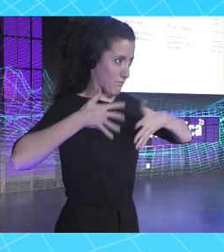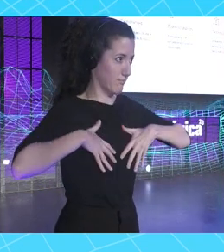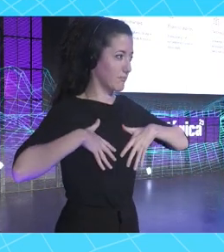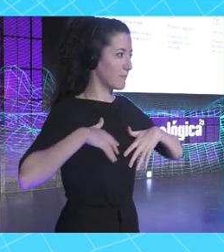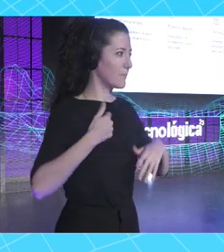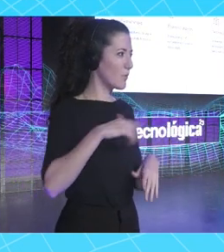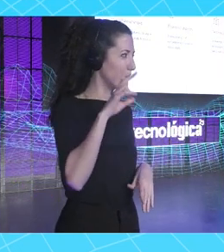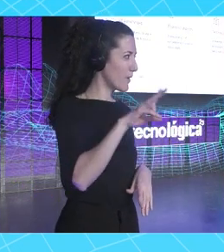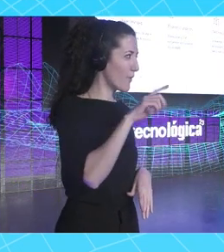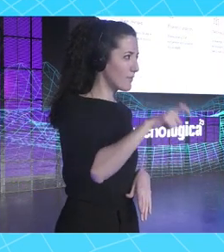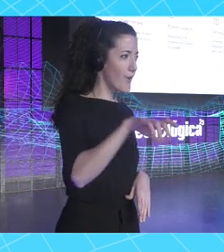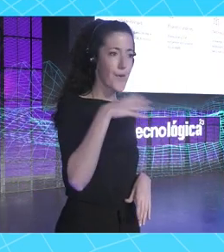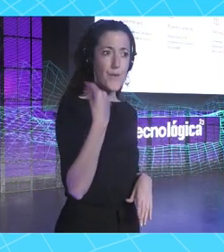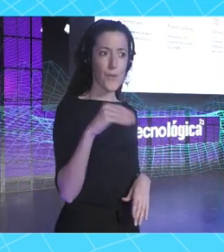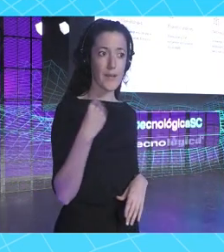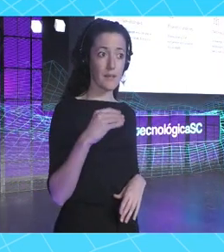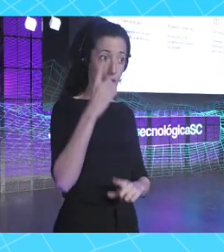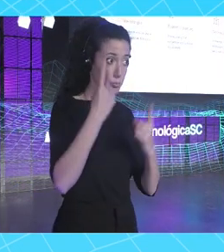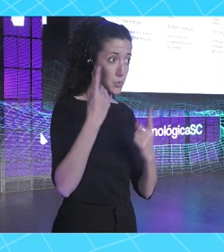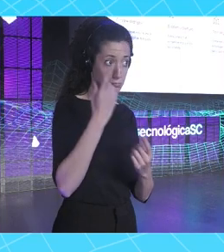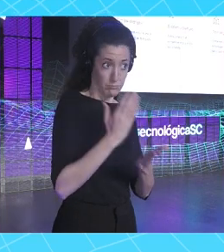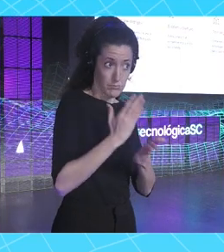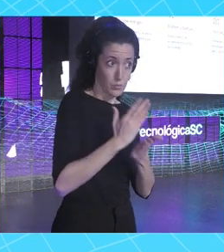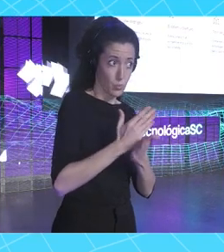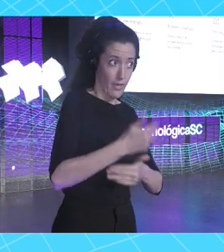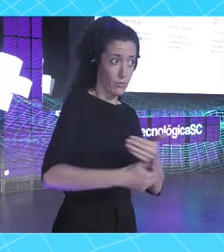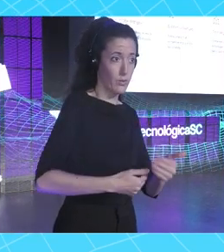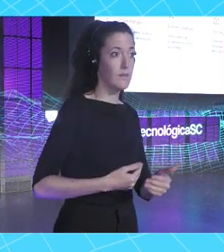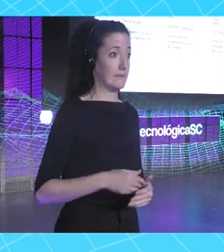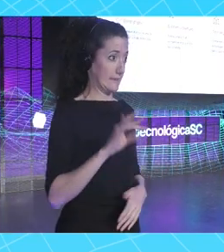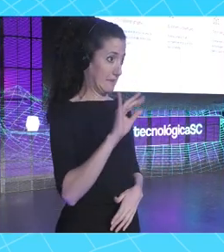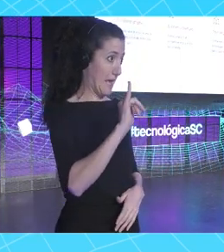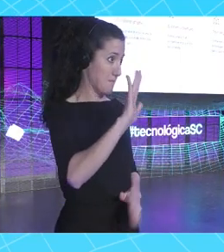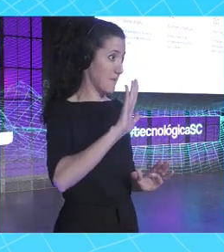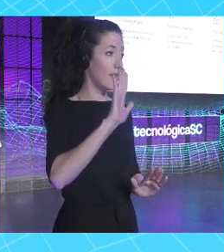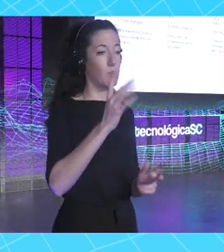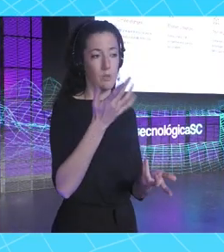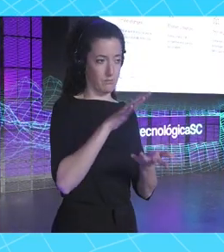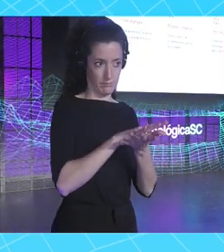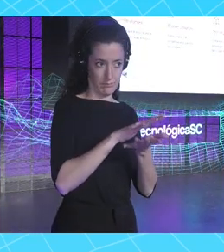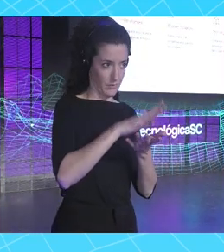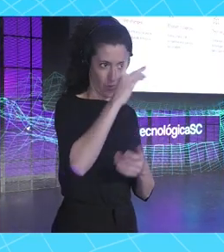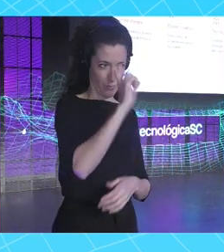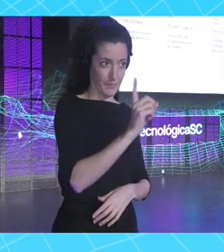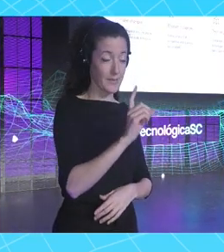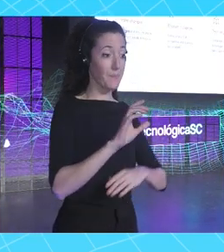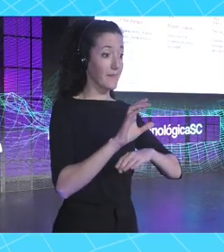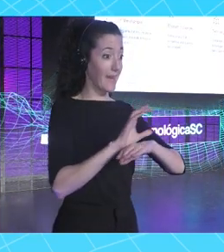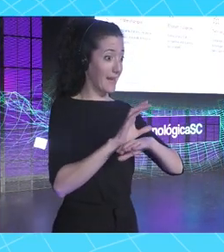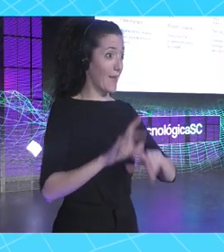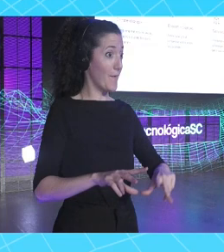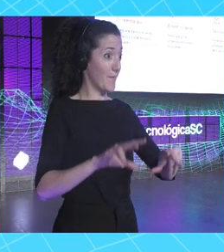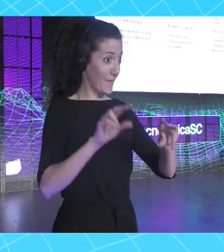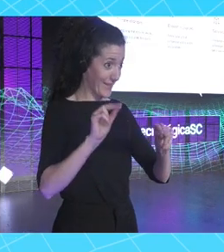tenemos gente que está estudiando todavía sí unos cuantos bueno no os preocupéis cuando terminéis la carrera probablemente ya